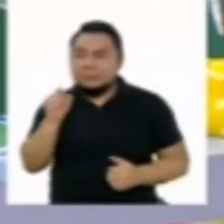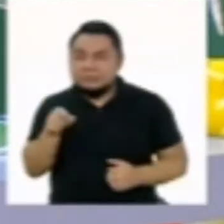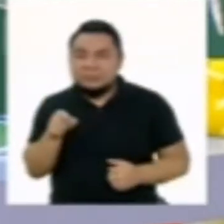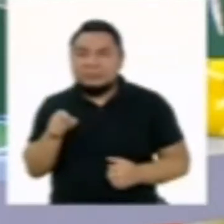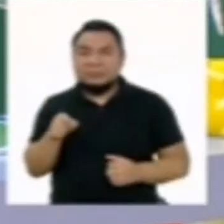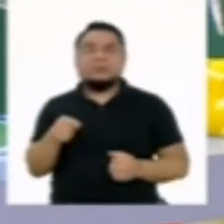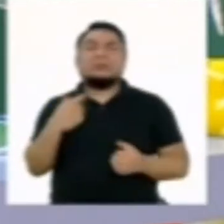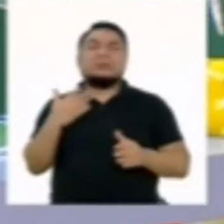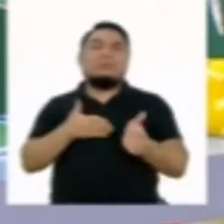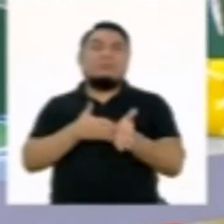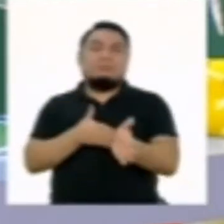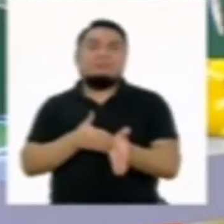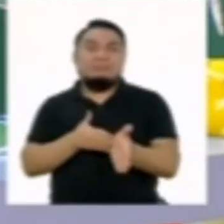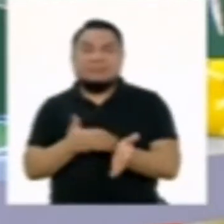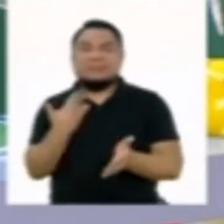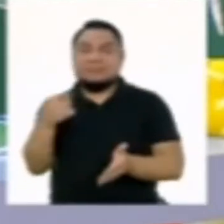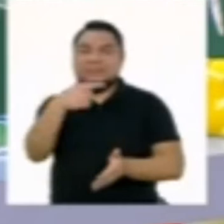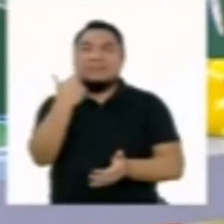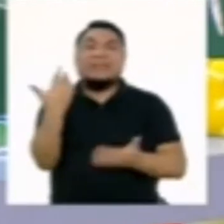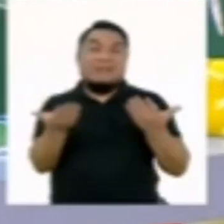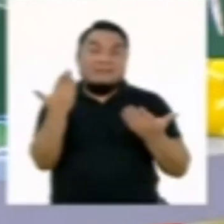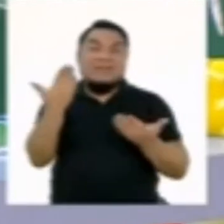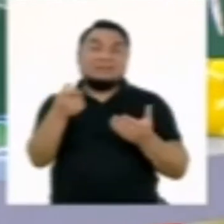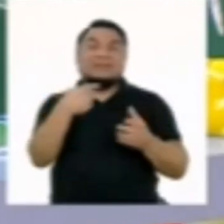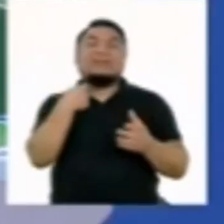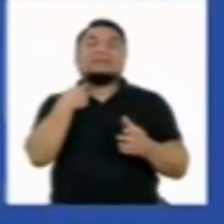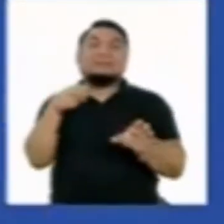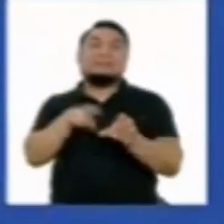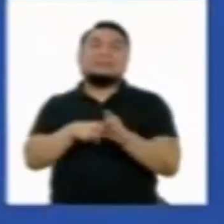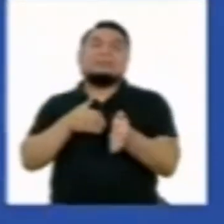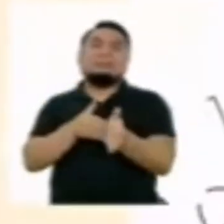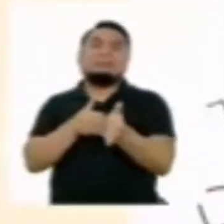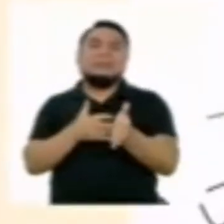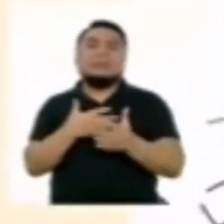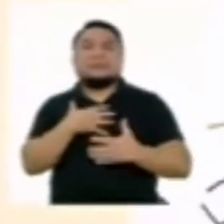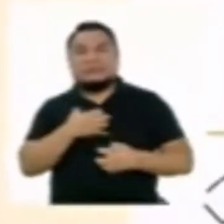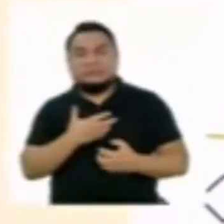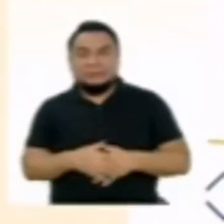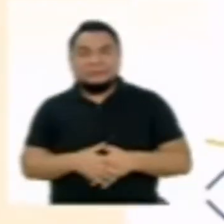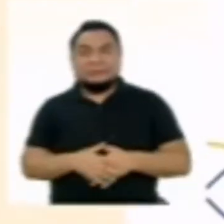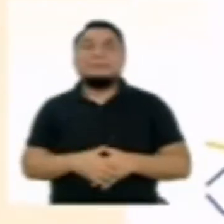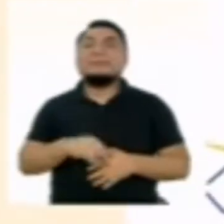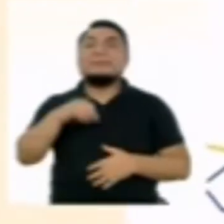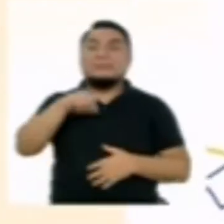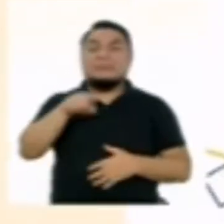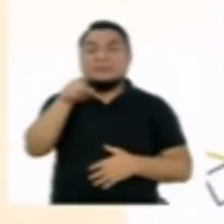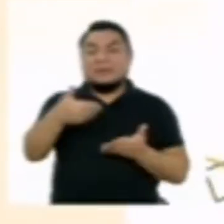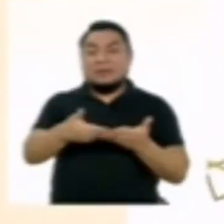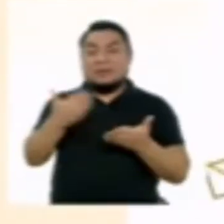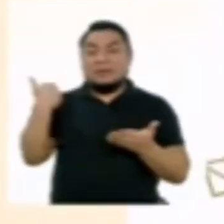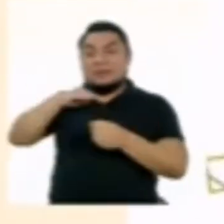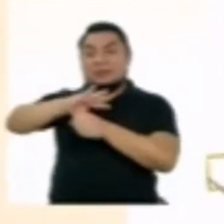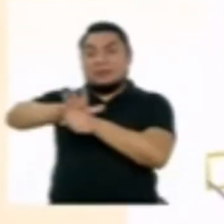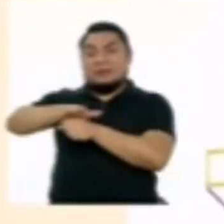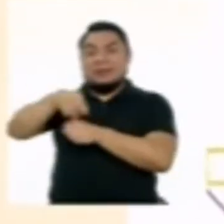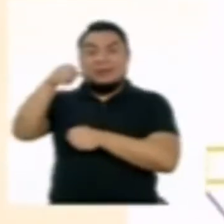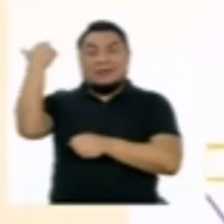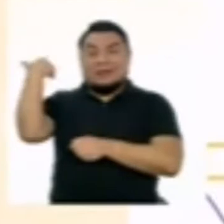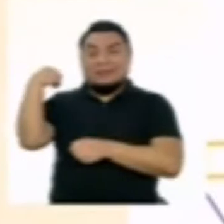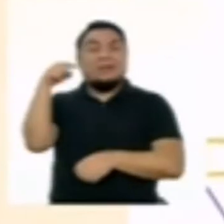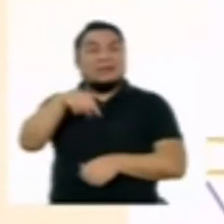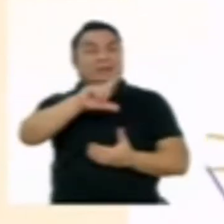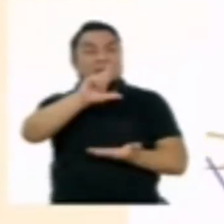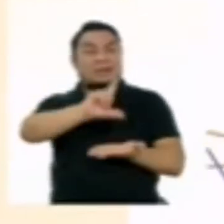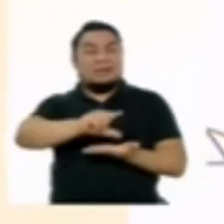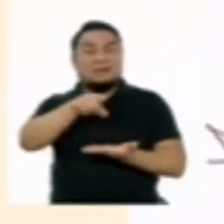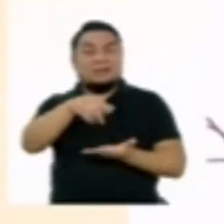un atoro de carros y nos hemos sentido estresados por él. ¿Sabían que hasta antes de la cuarentena, Lima era una